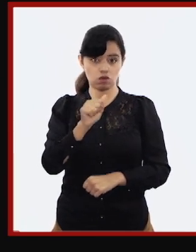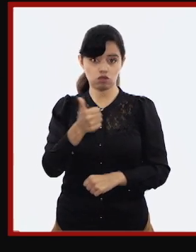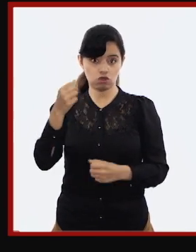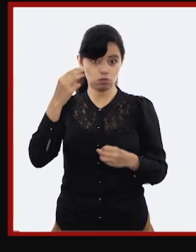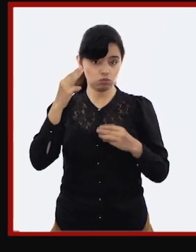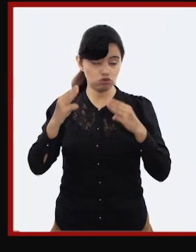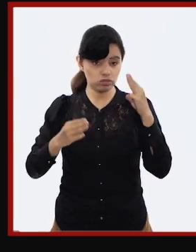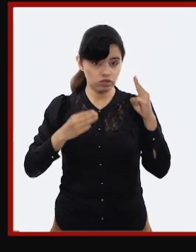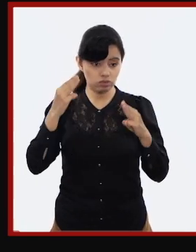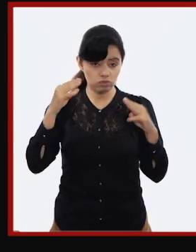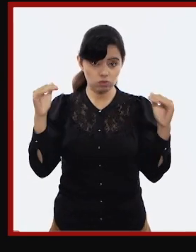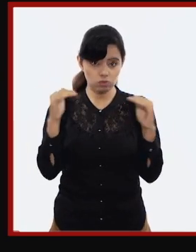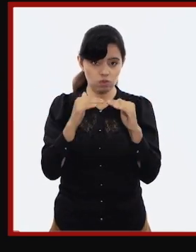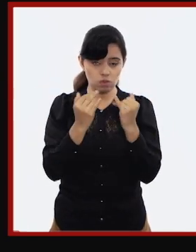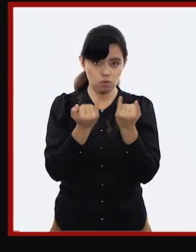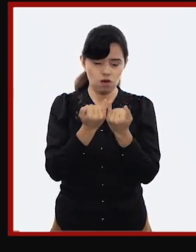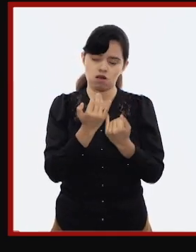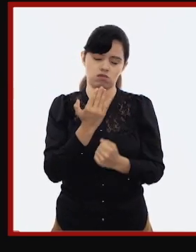ningún otro museo